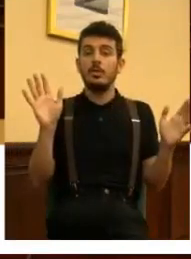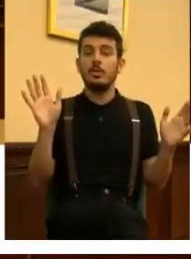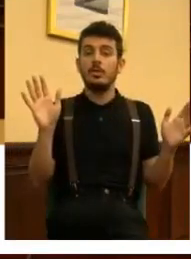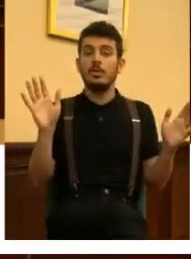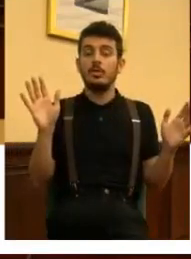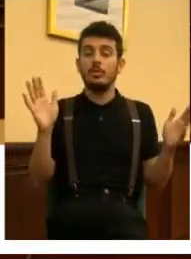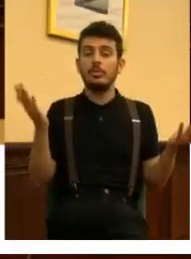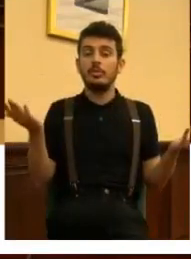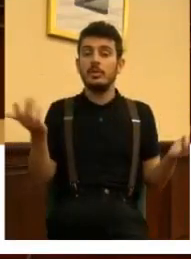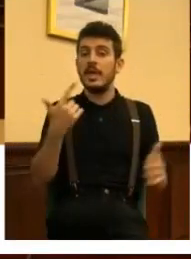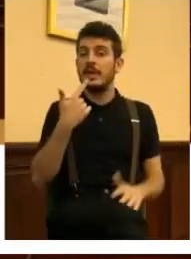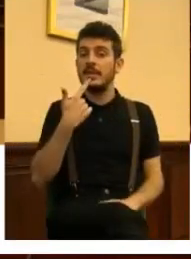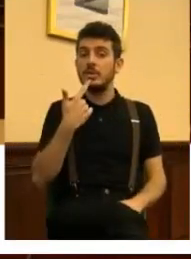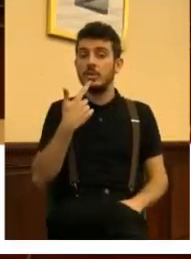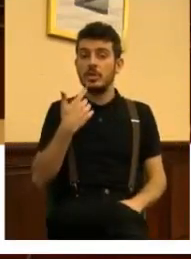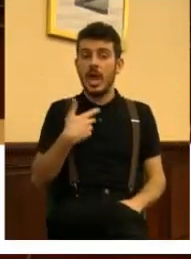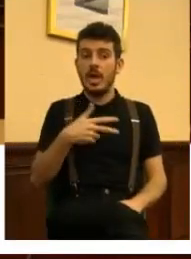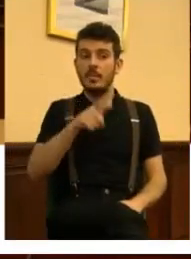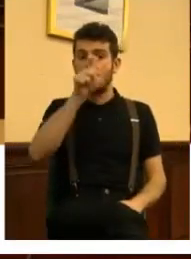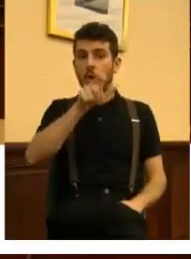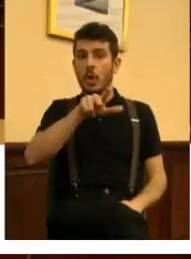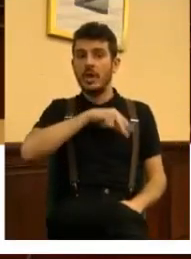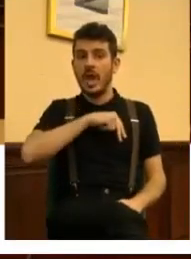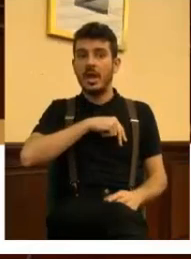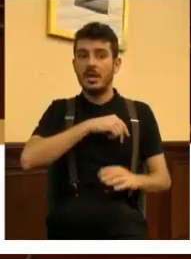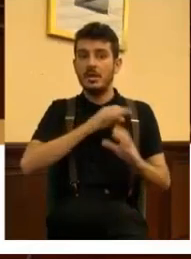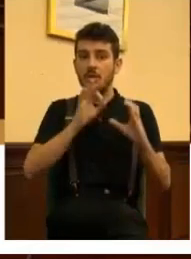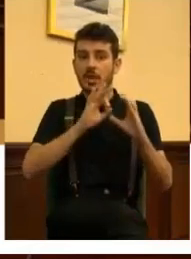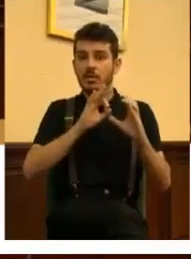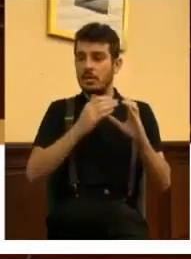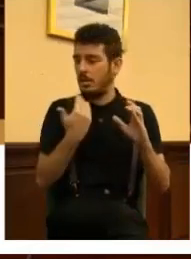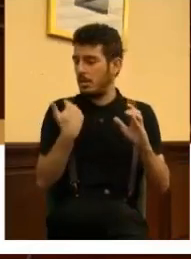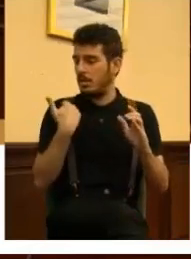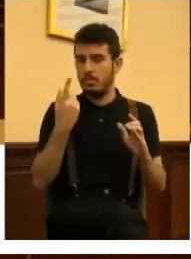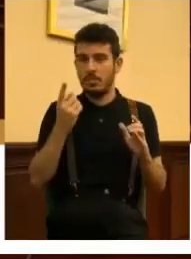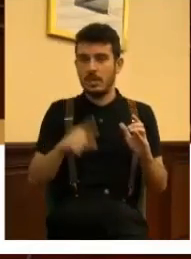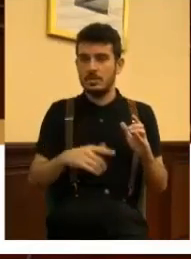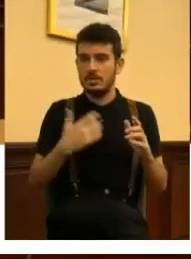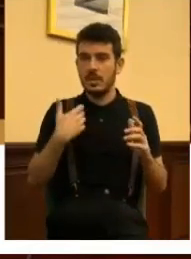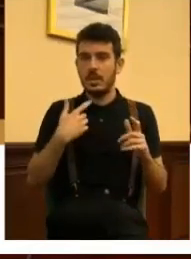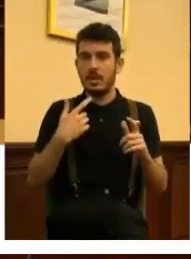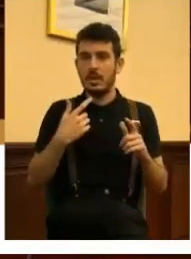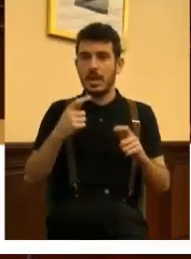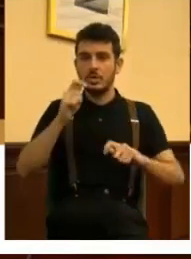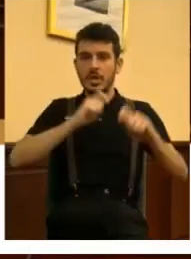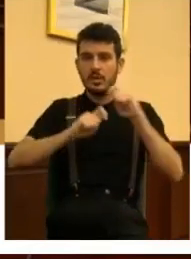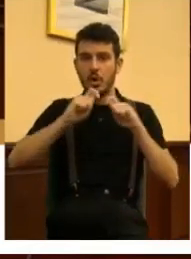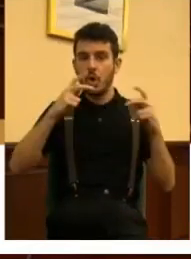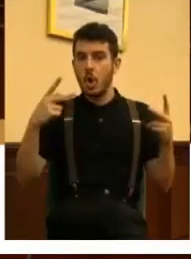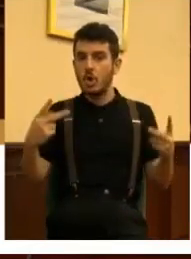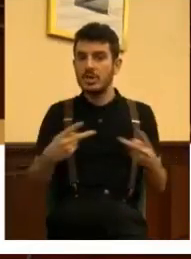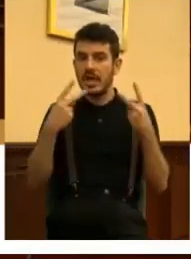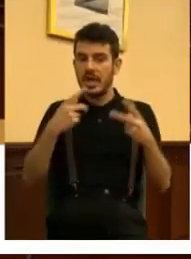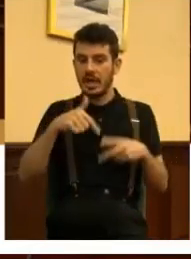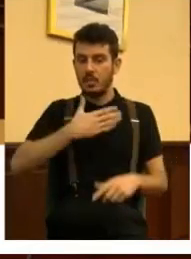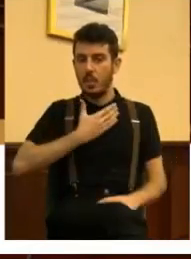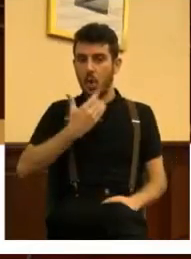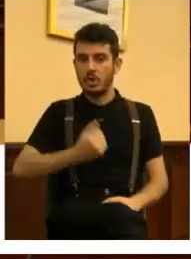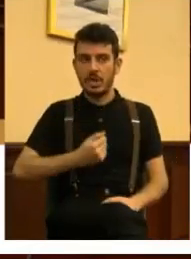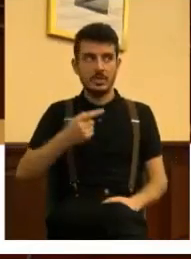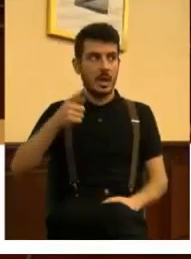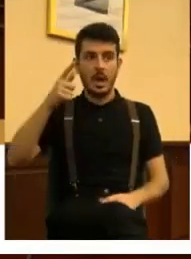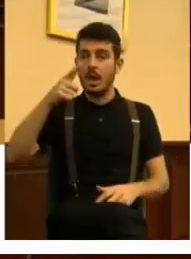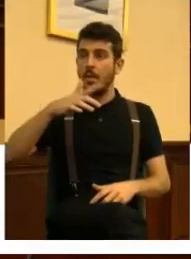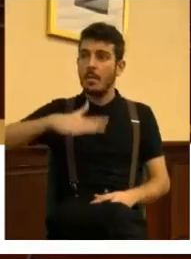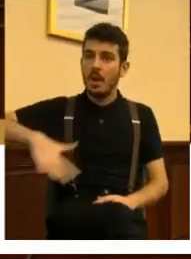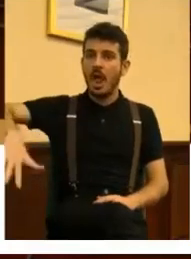lo ha dicho el concejal de Ciudadanos. Hace un mes teníamos una asociación de hostelería mostoleña ahí en